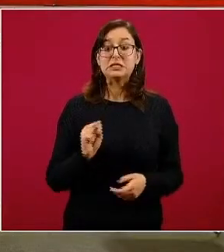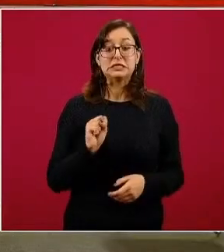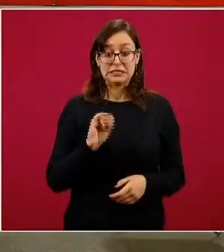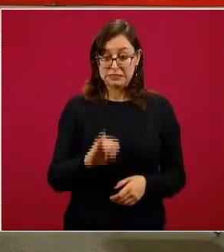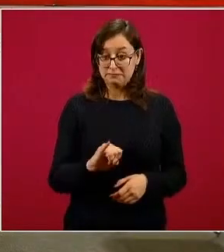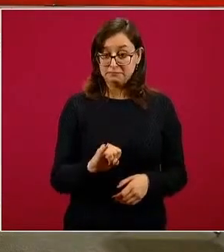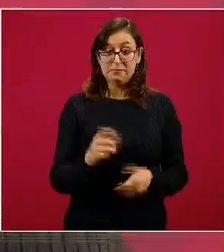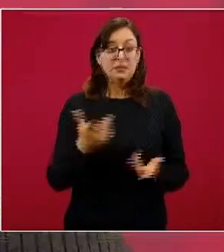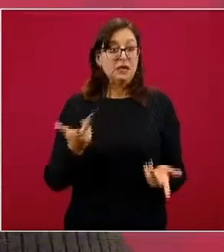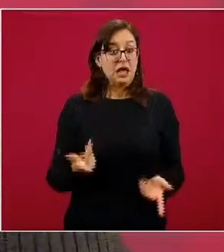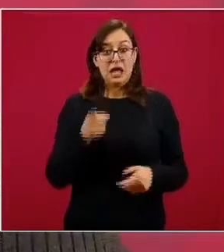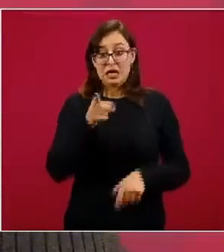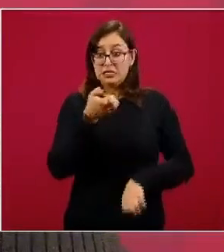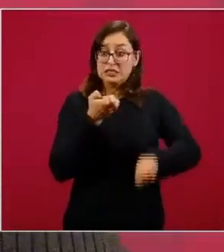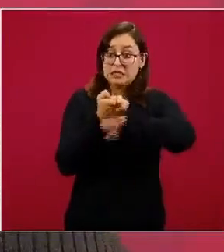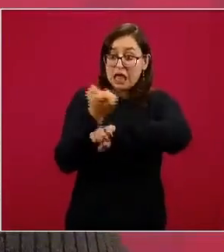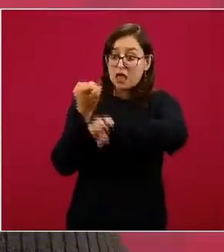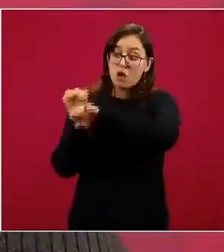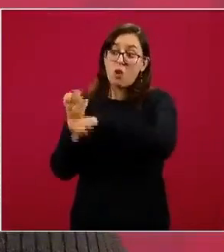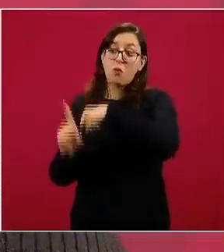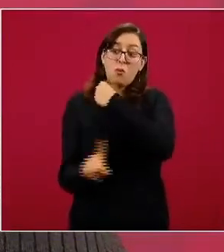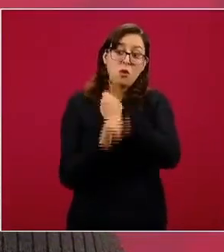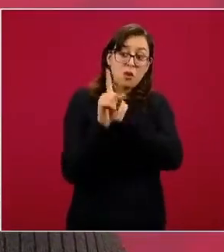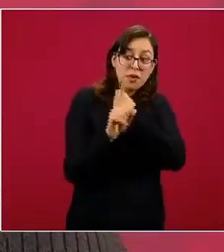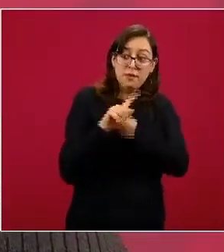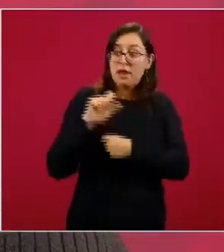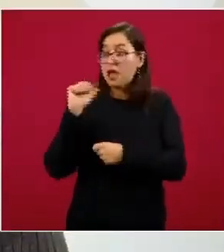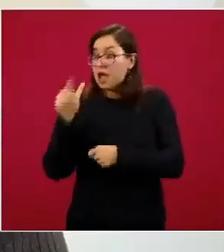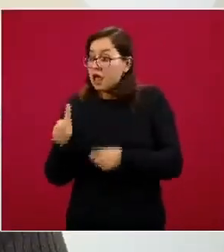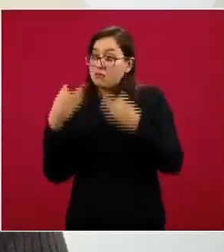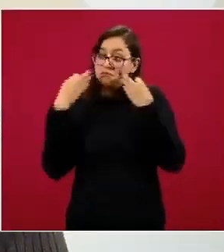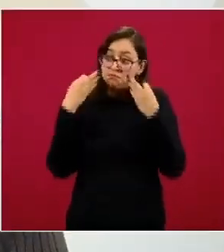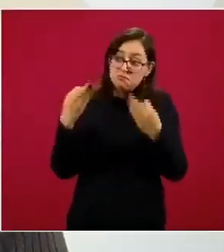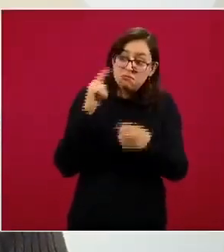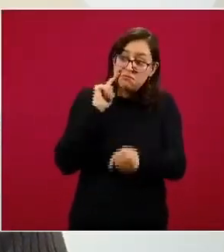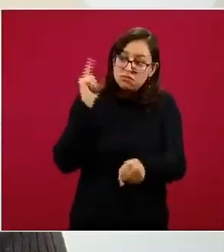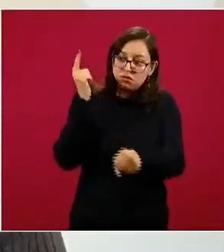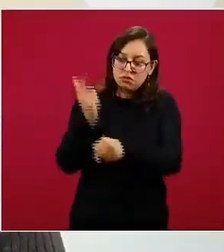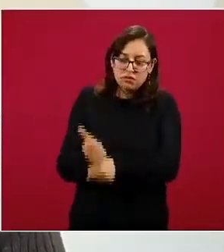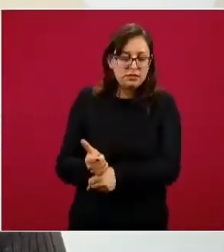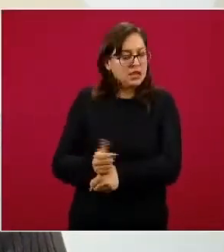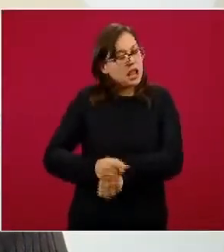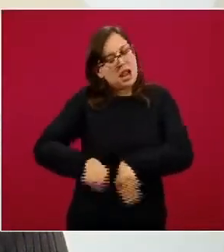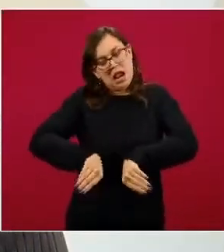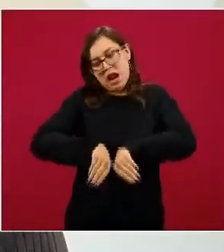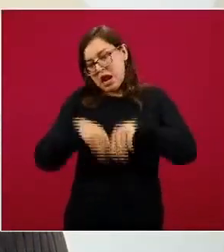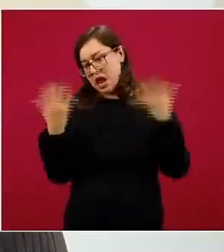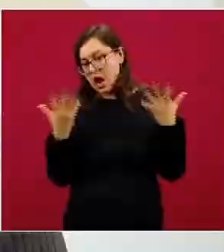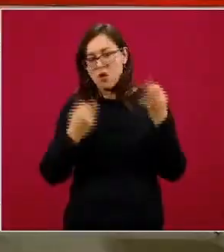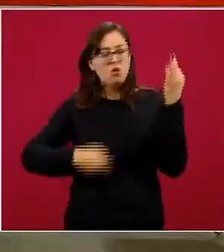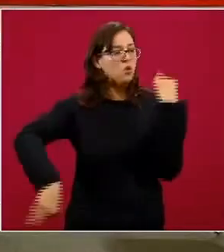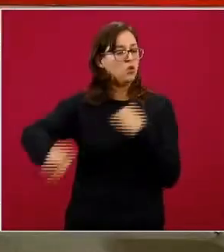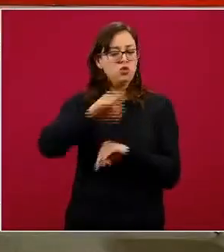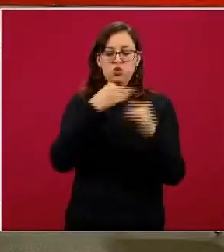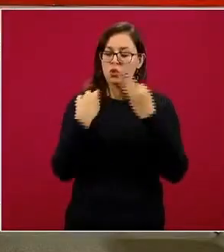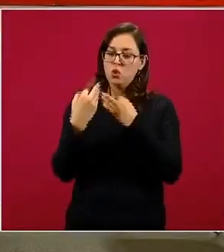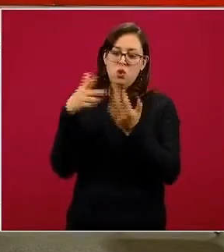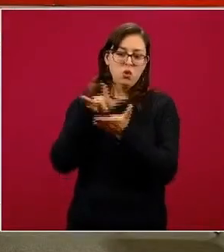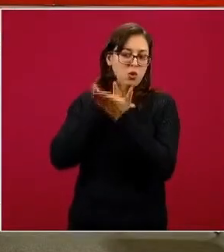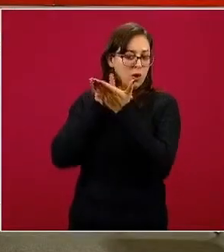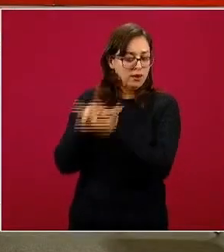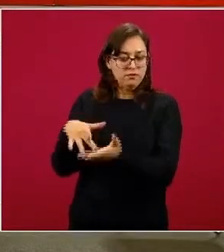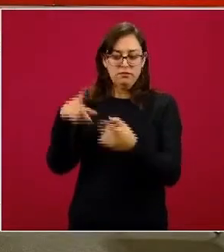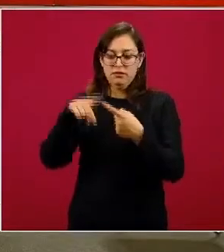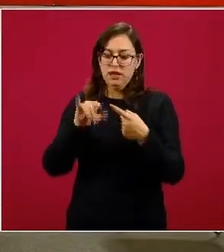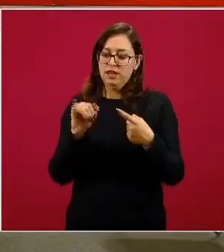vez que una entidad tenga alguna problemática evidenciada, se da todo el apoyo correspondiente. El